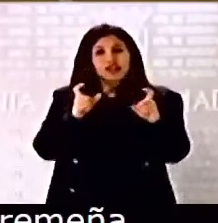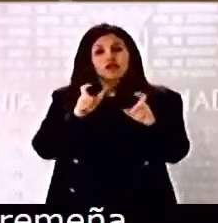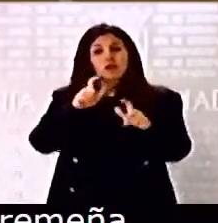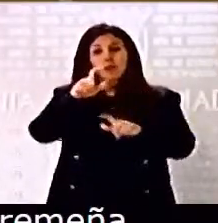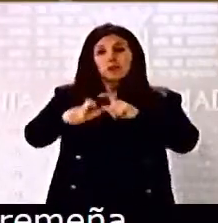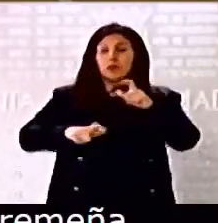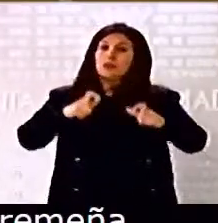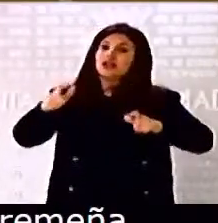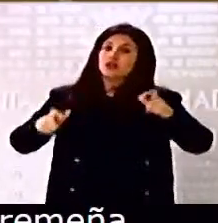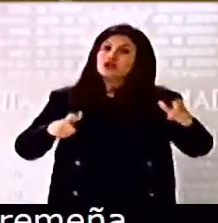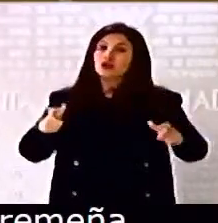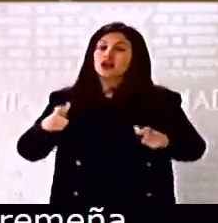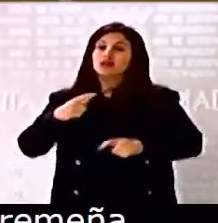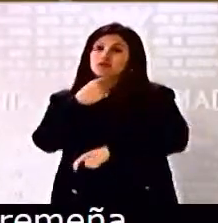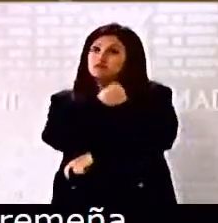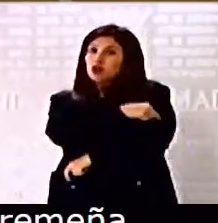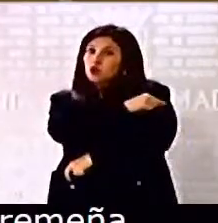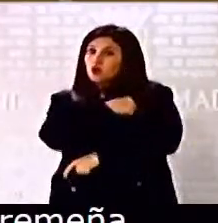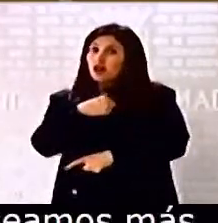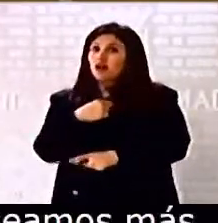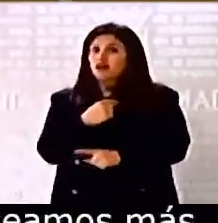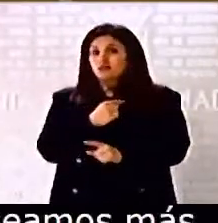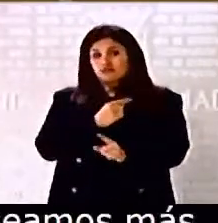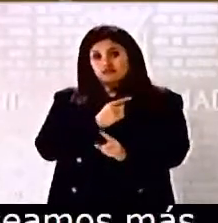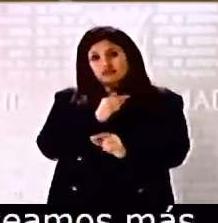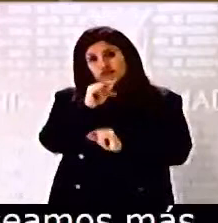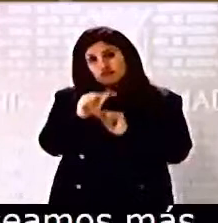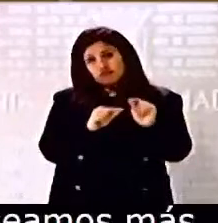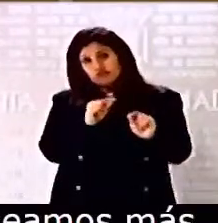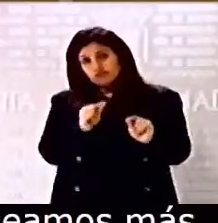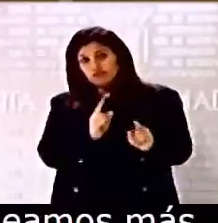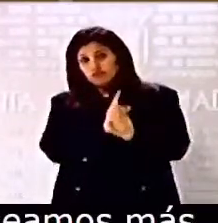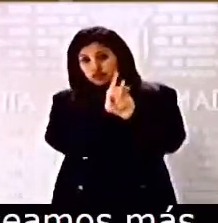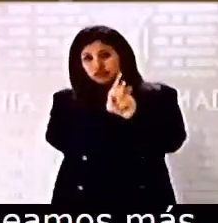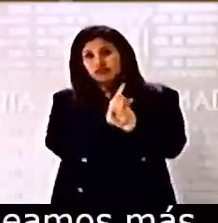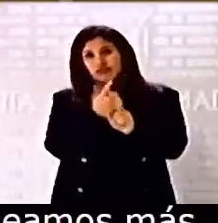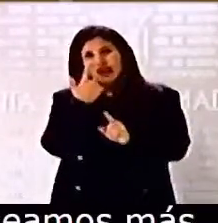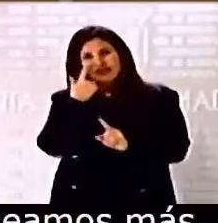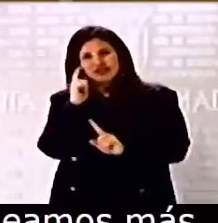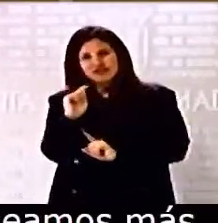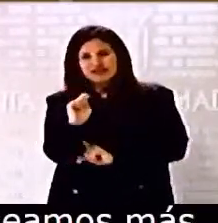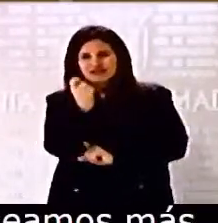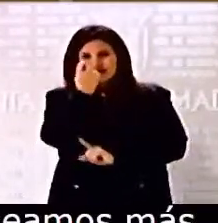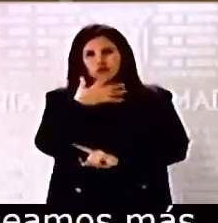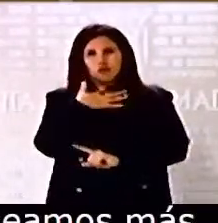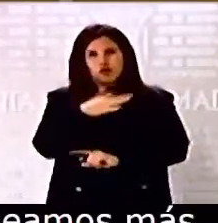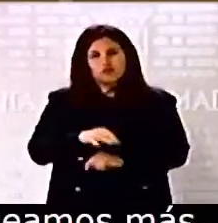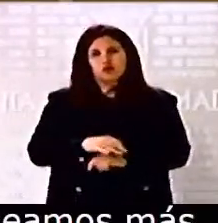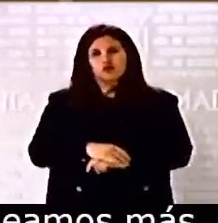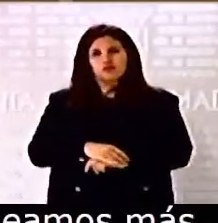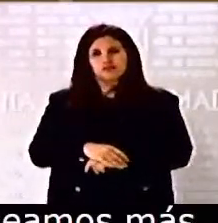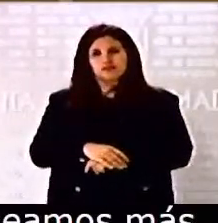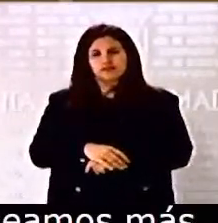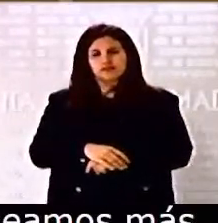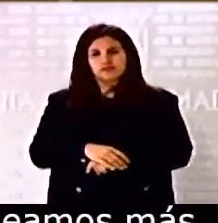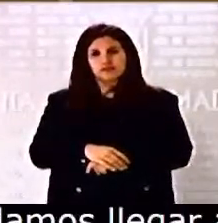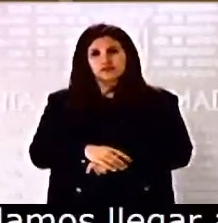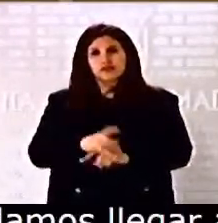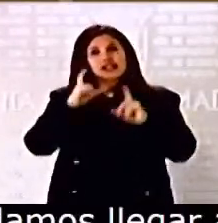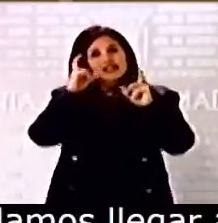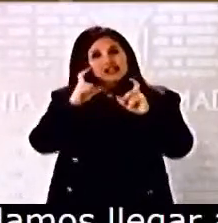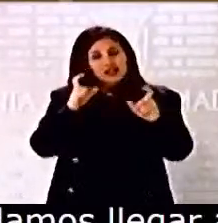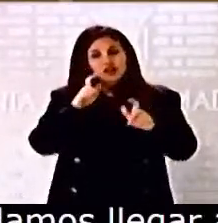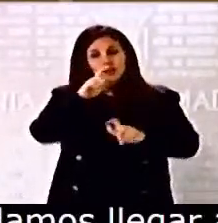vez sean más las personas vacunadas, para que podamos llegar a la inmunidad de rebaño deseada, para que